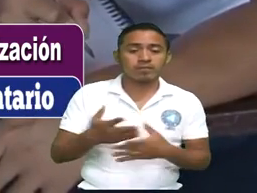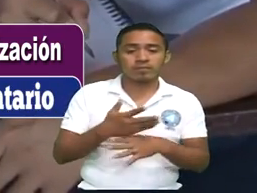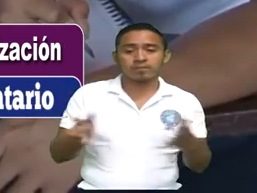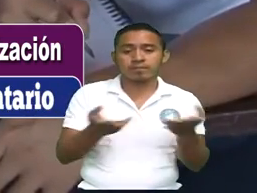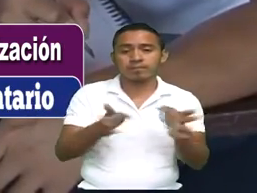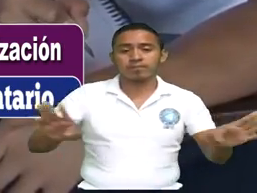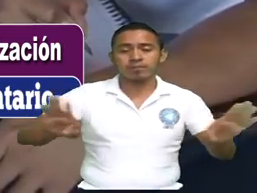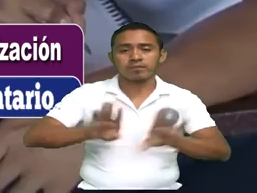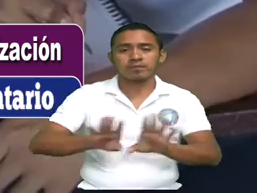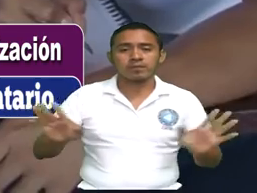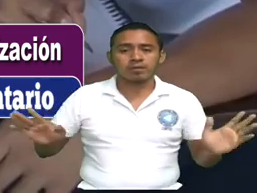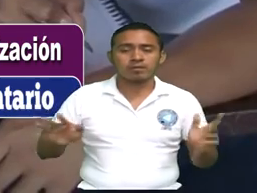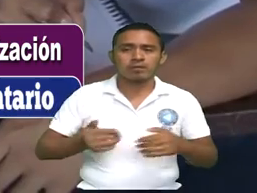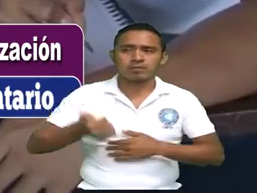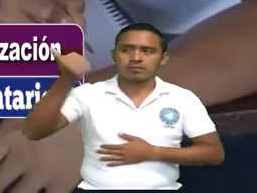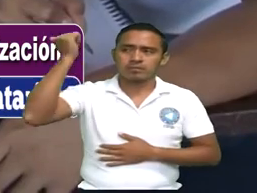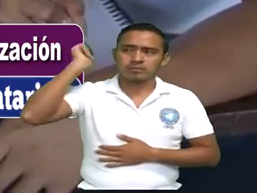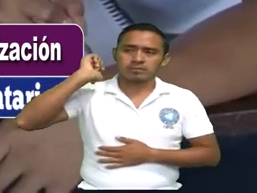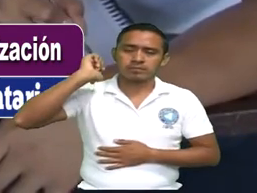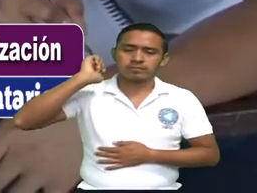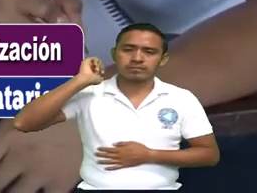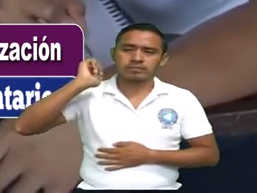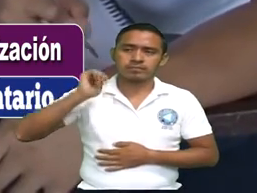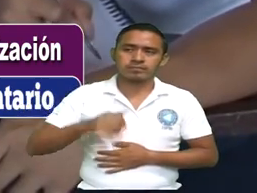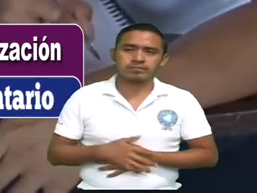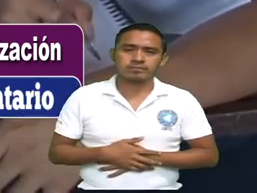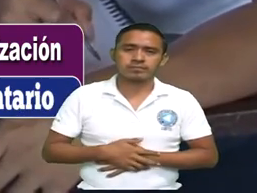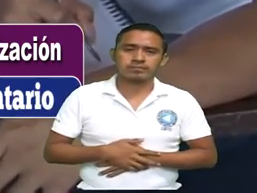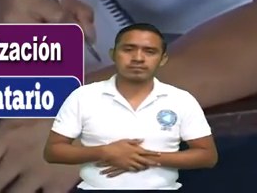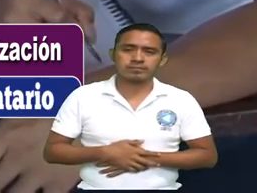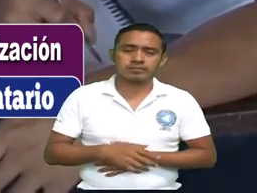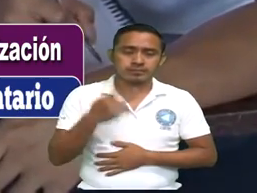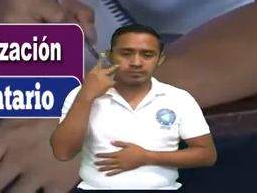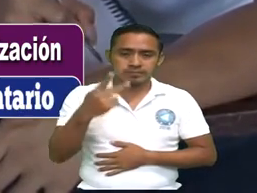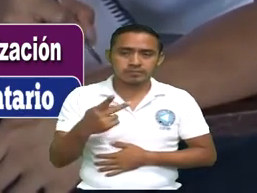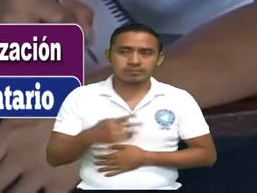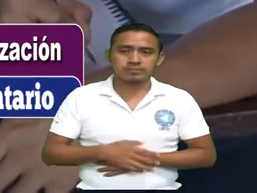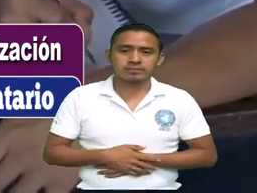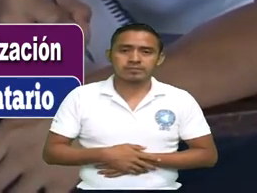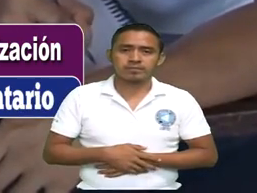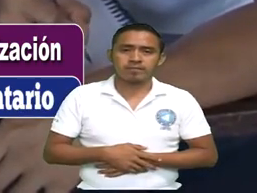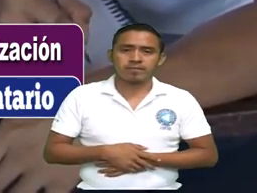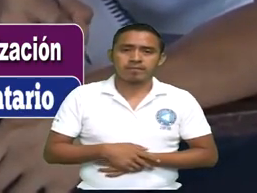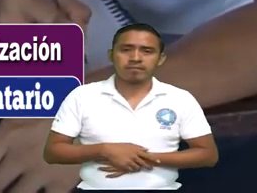clase. Pues y ayer yo tuve la de ver